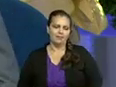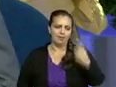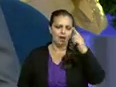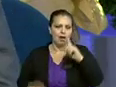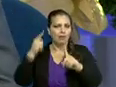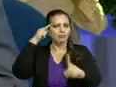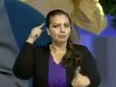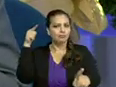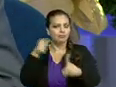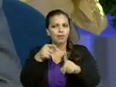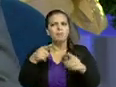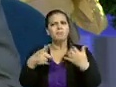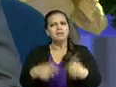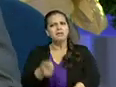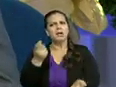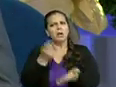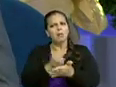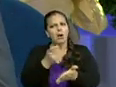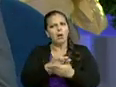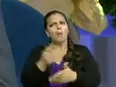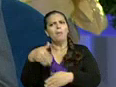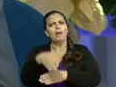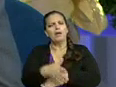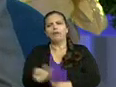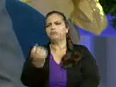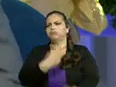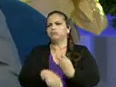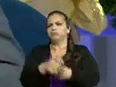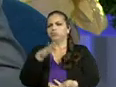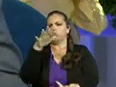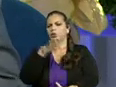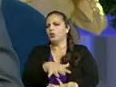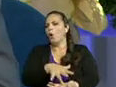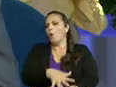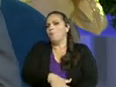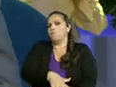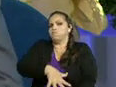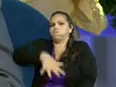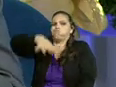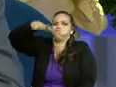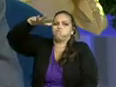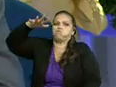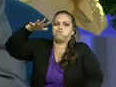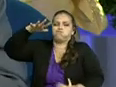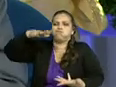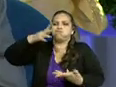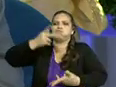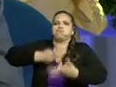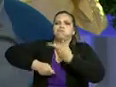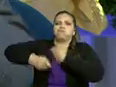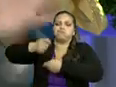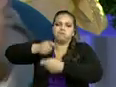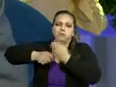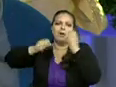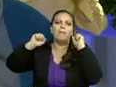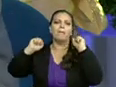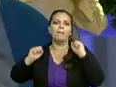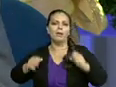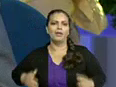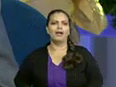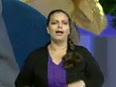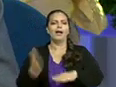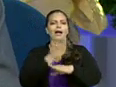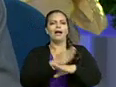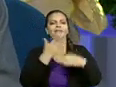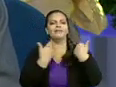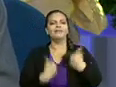el volumen en cantidad, sino también que crezca la diversificación de la canasta exportable. Hemos viajado a Qatar con